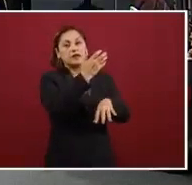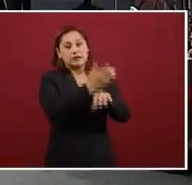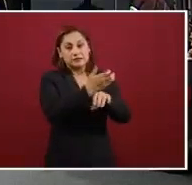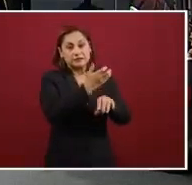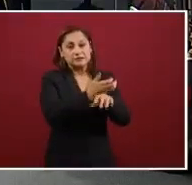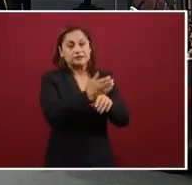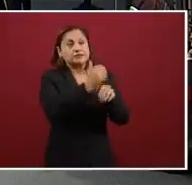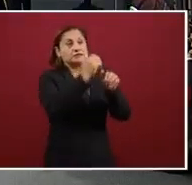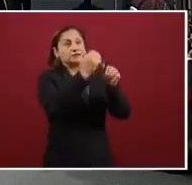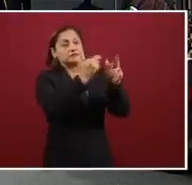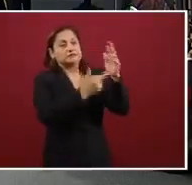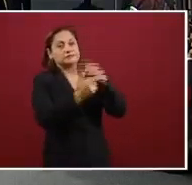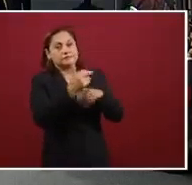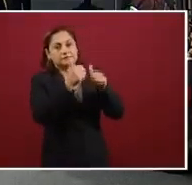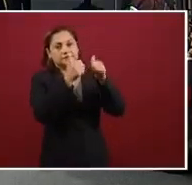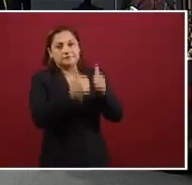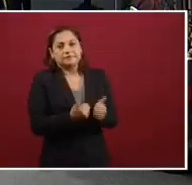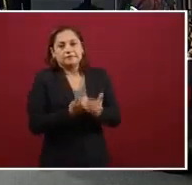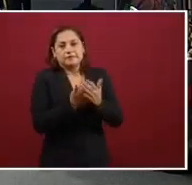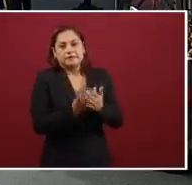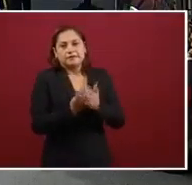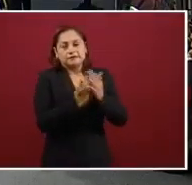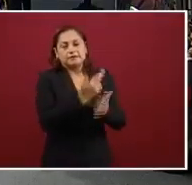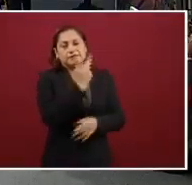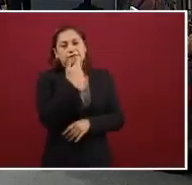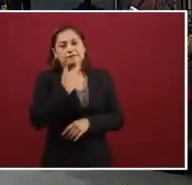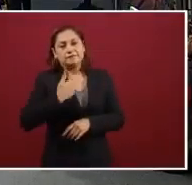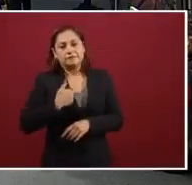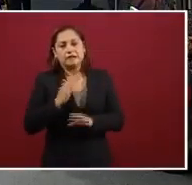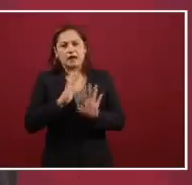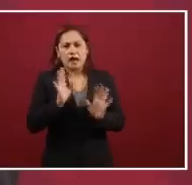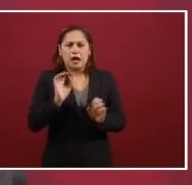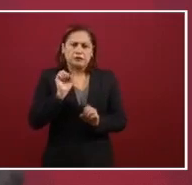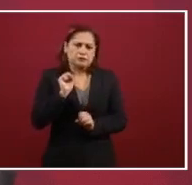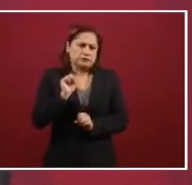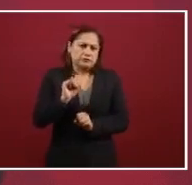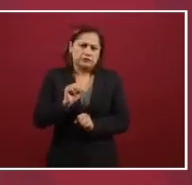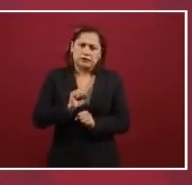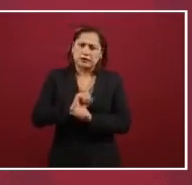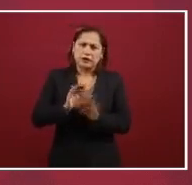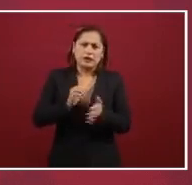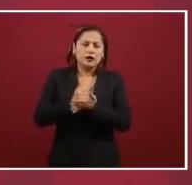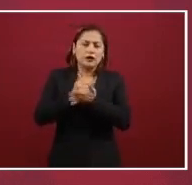pero no debe pensarse. Caso Monterrey, por ejemplo, que dices que están en las calles,